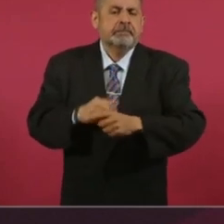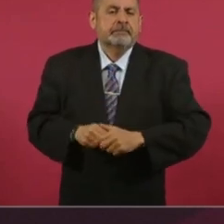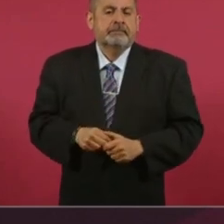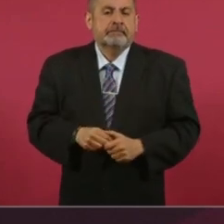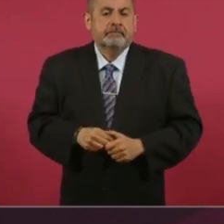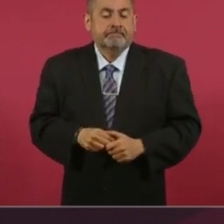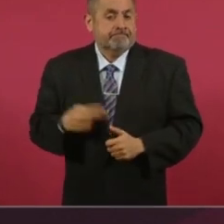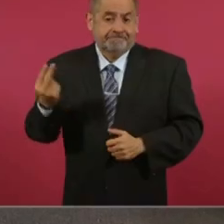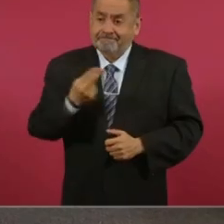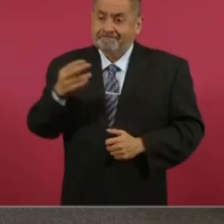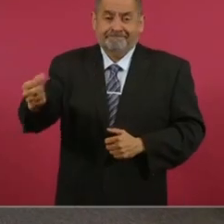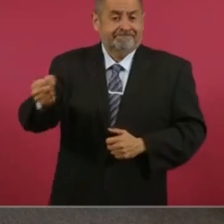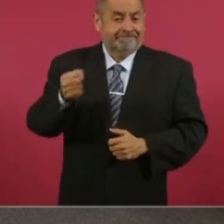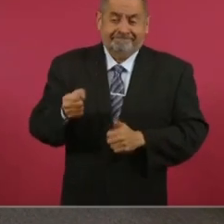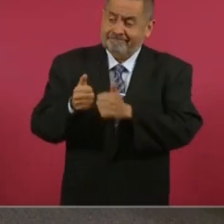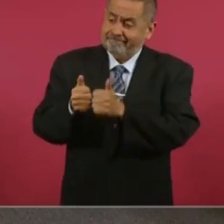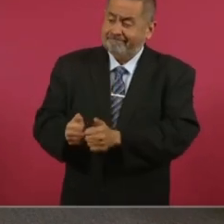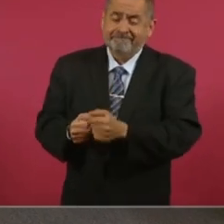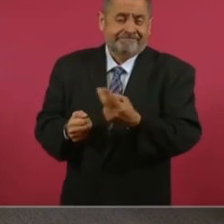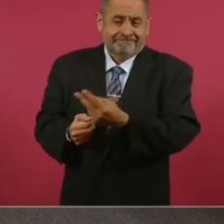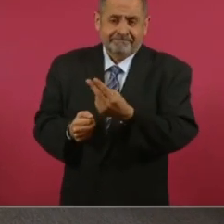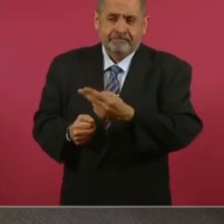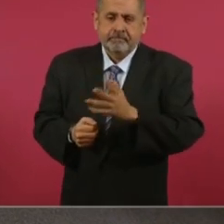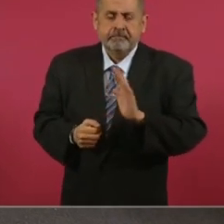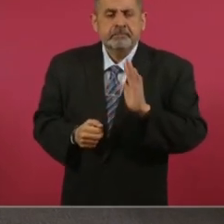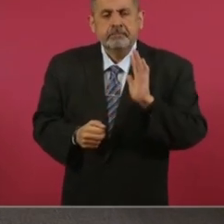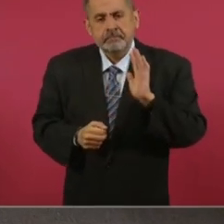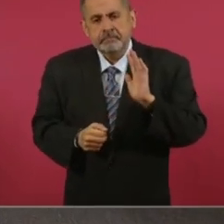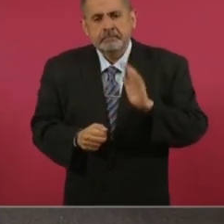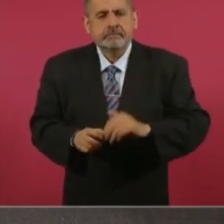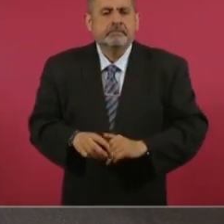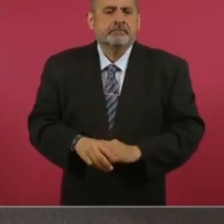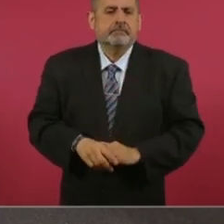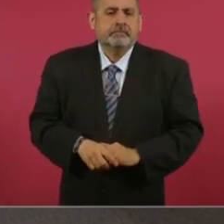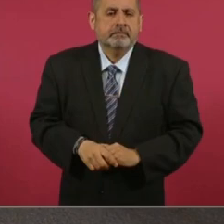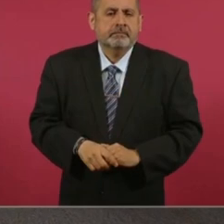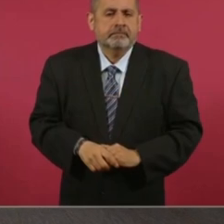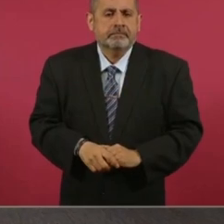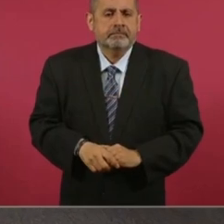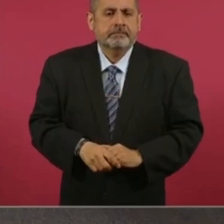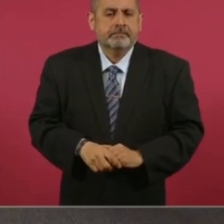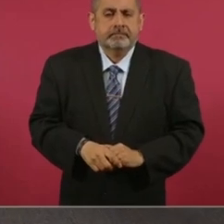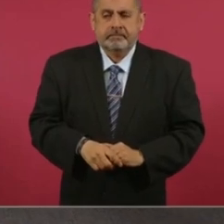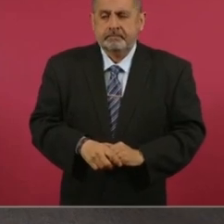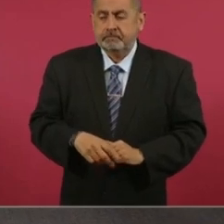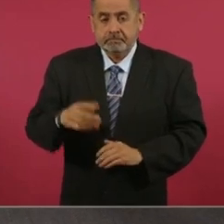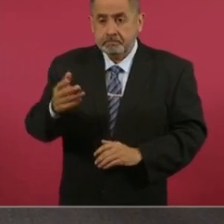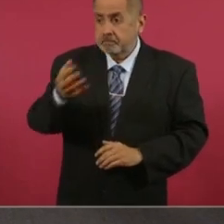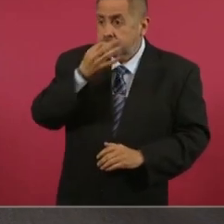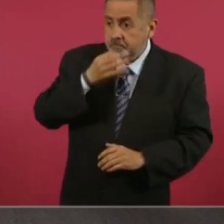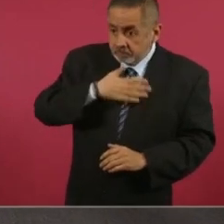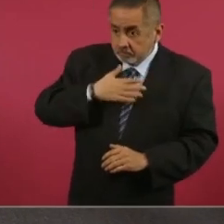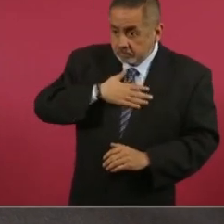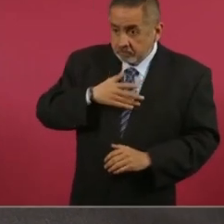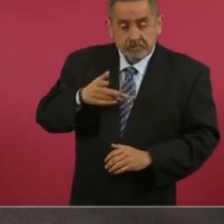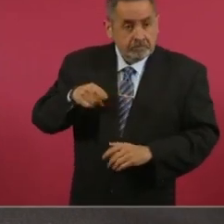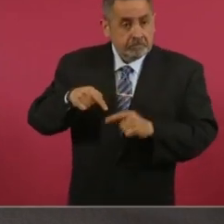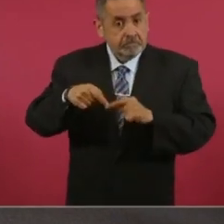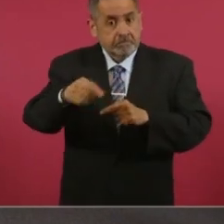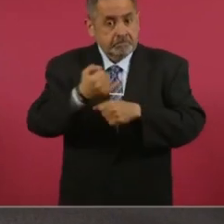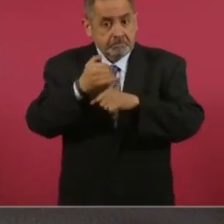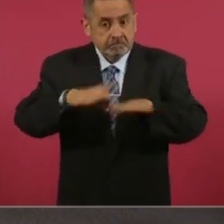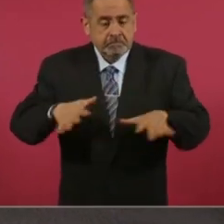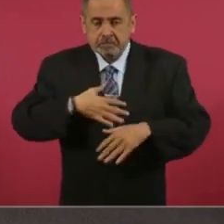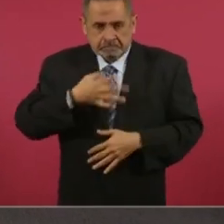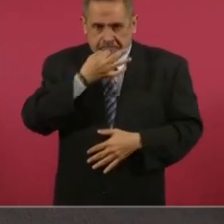Lo necesitamos, pero no hay ningún informe al respecto.